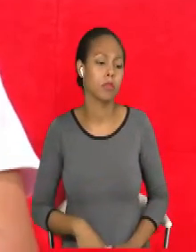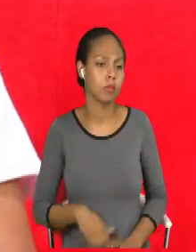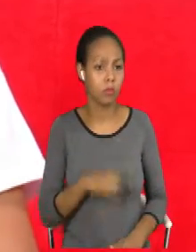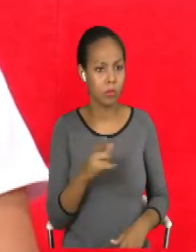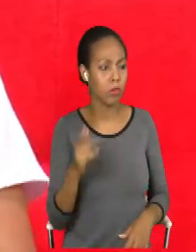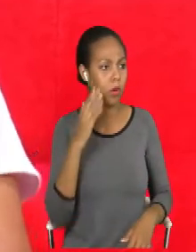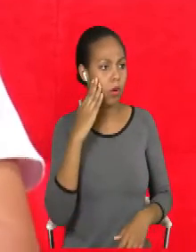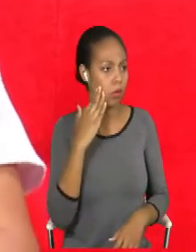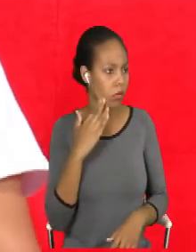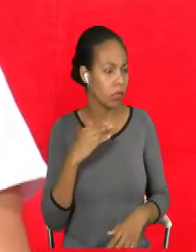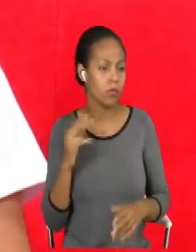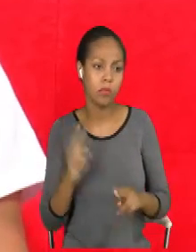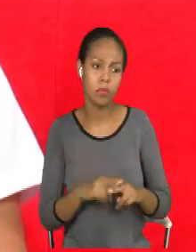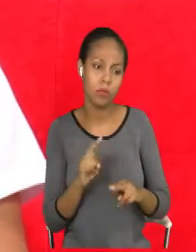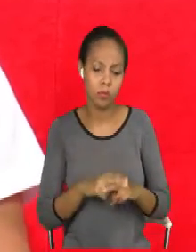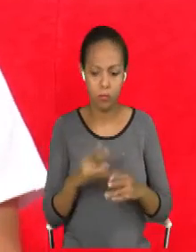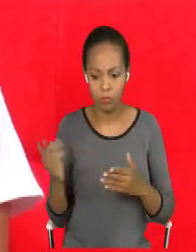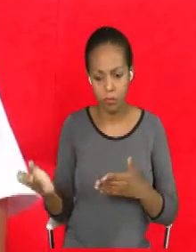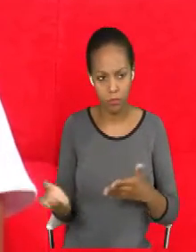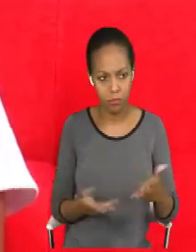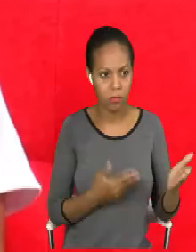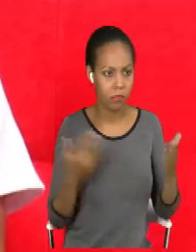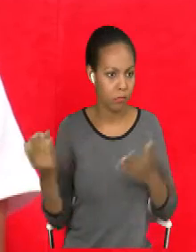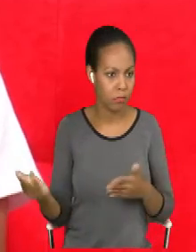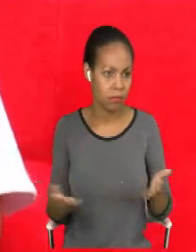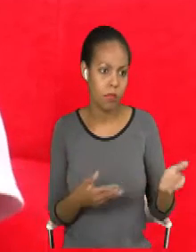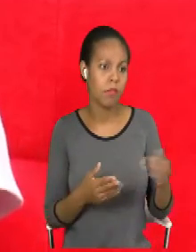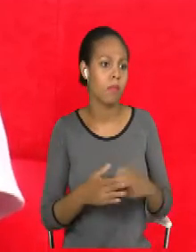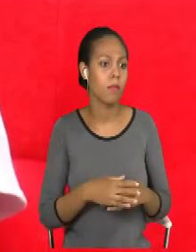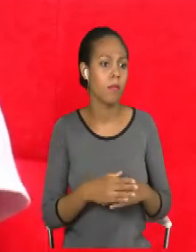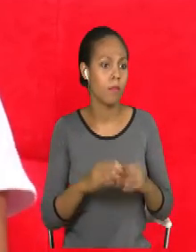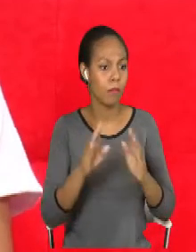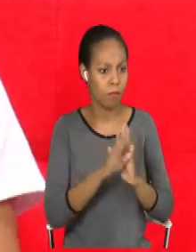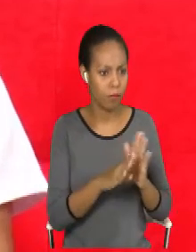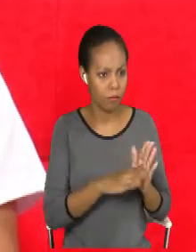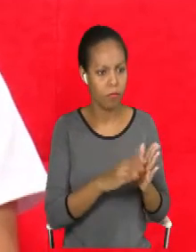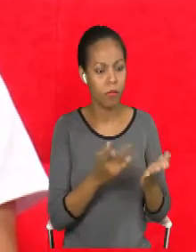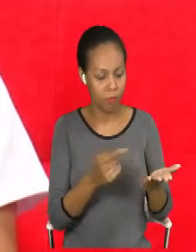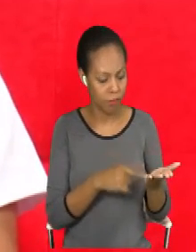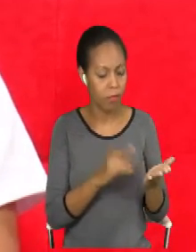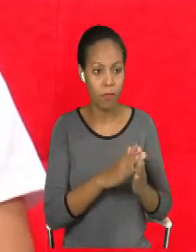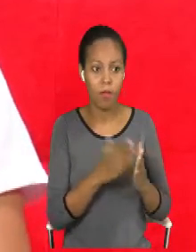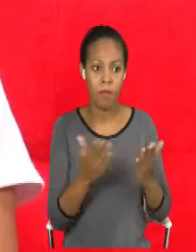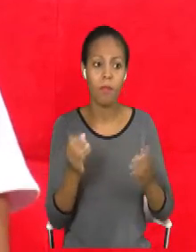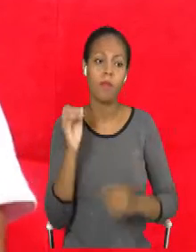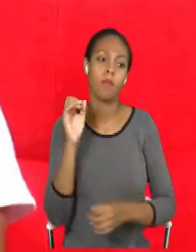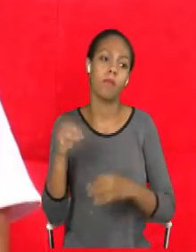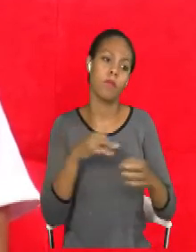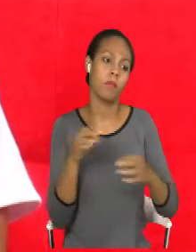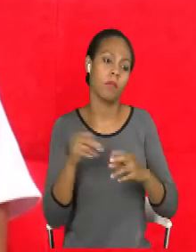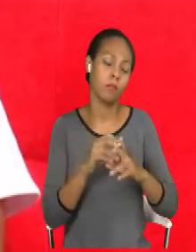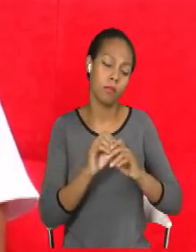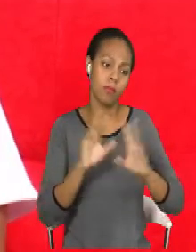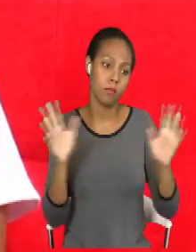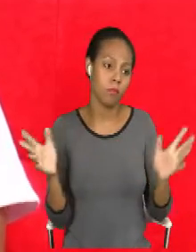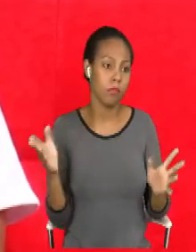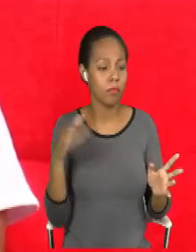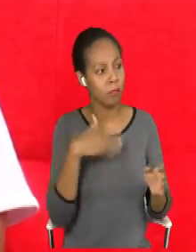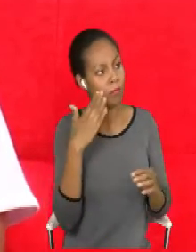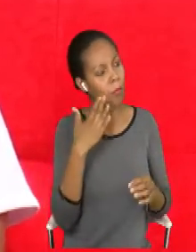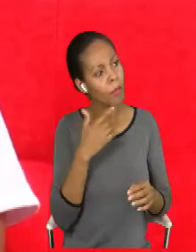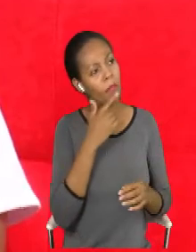es algo más formal, ya es la Biblia muy explícita, y pues los jóvenes se llenan más de